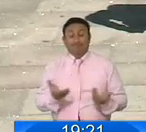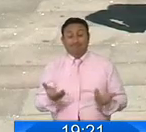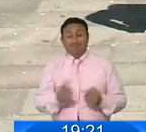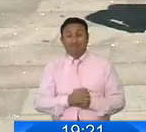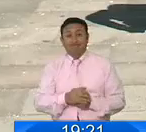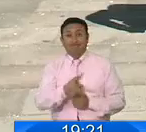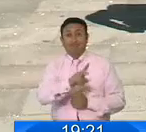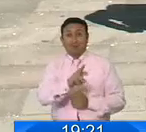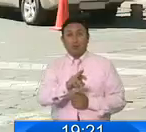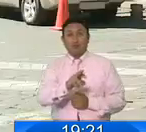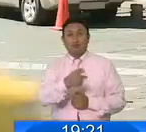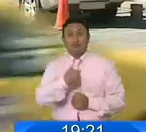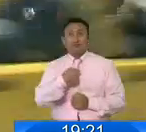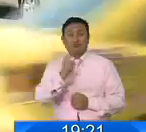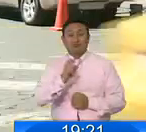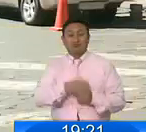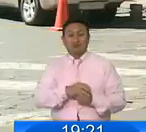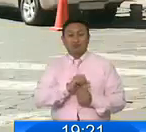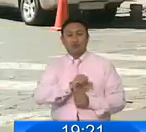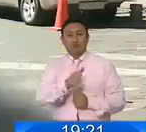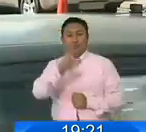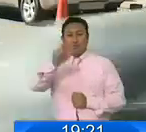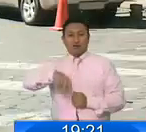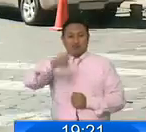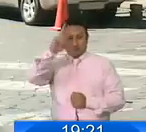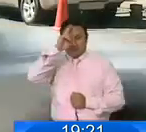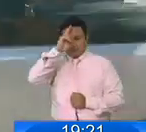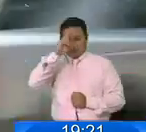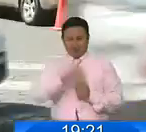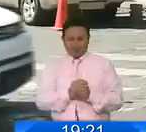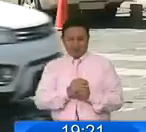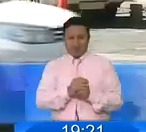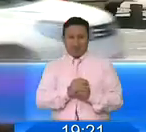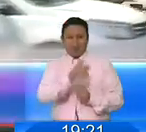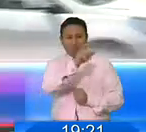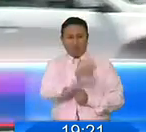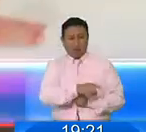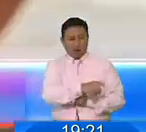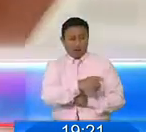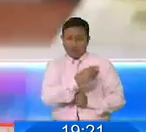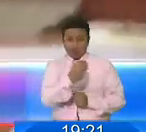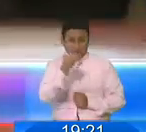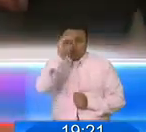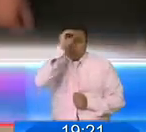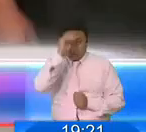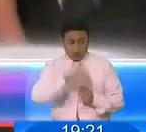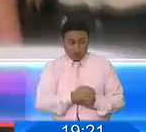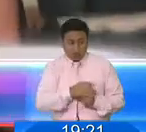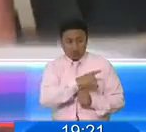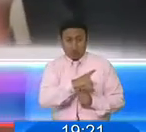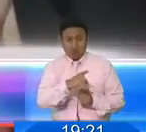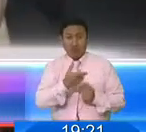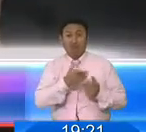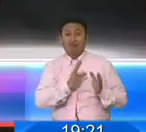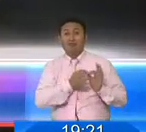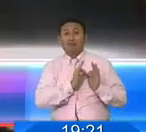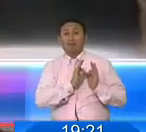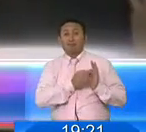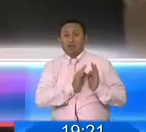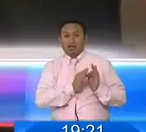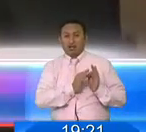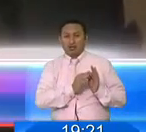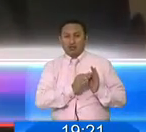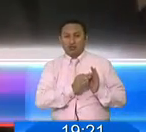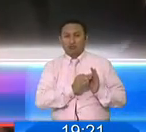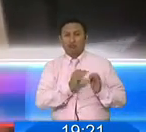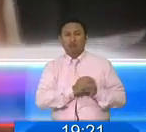otras la viveza criolla pero lo cierto es que buscan conseguir dinero engañando a personas incautas por calderón se les apareció un supuesto inspector de la agencia